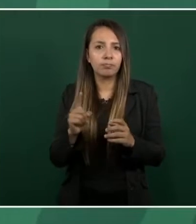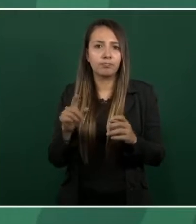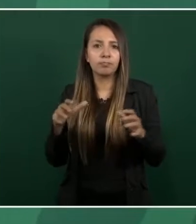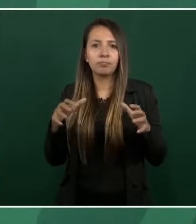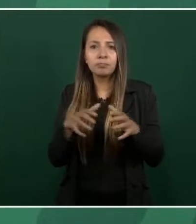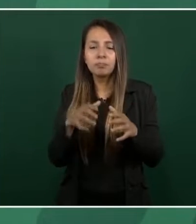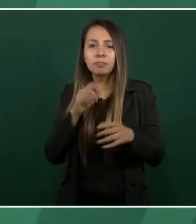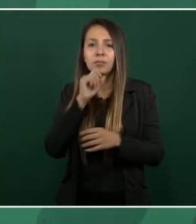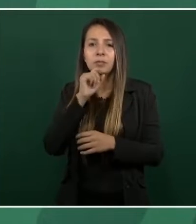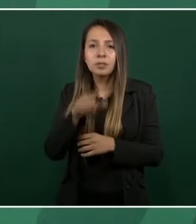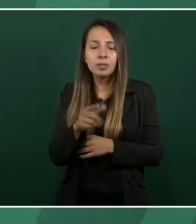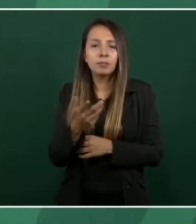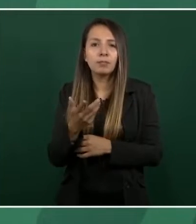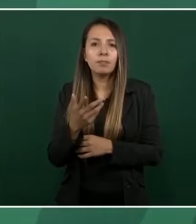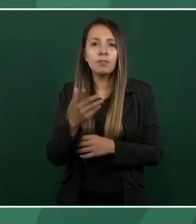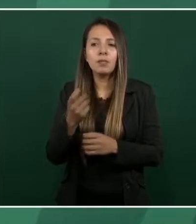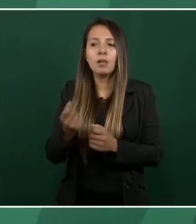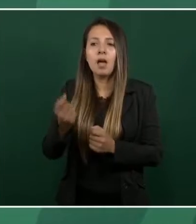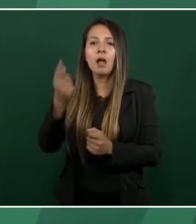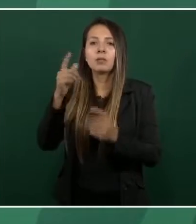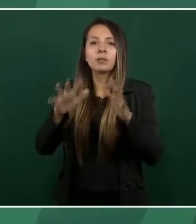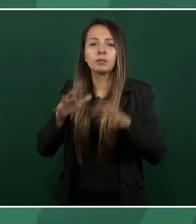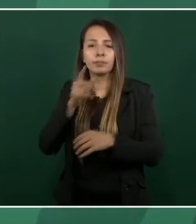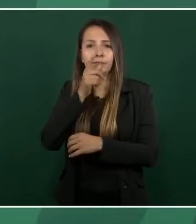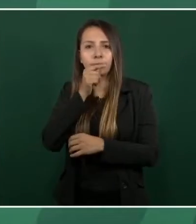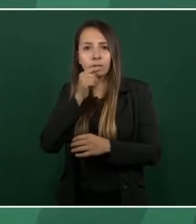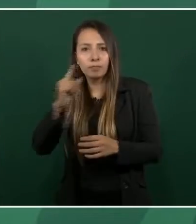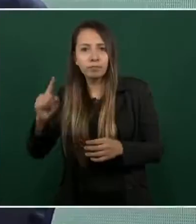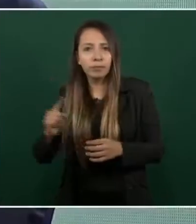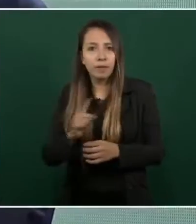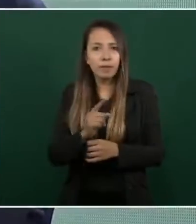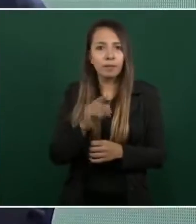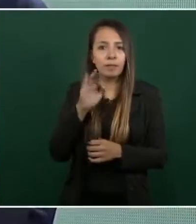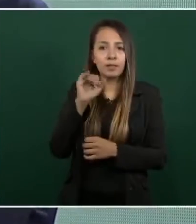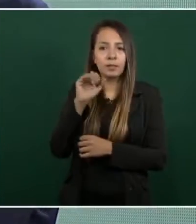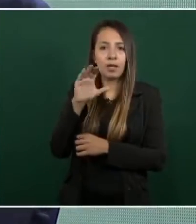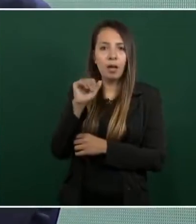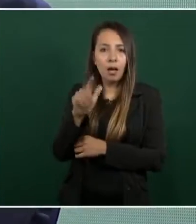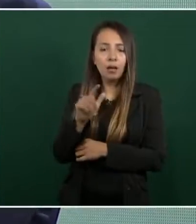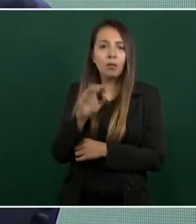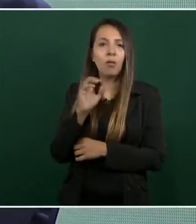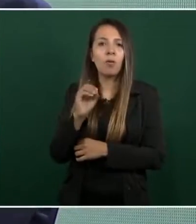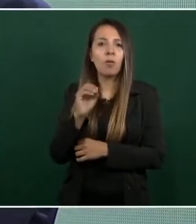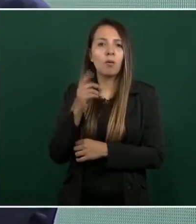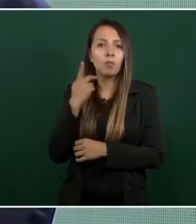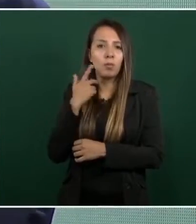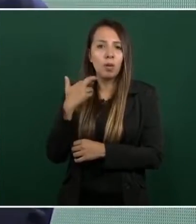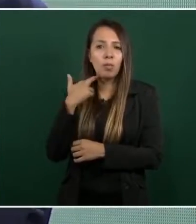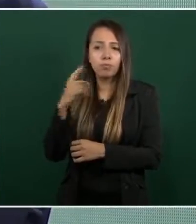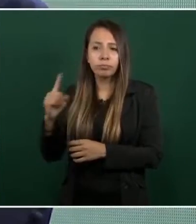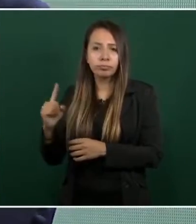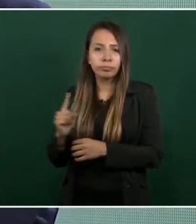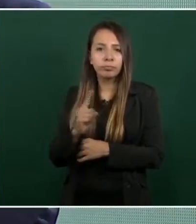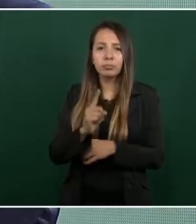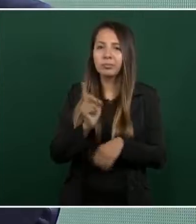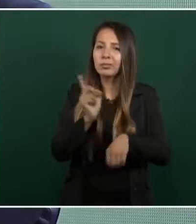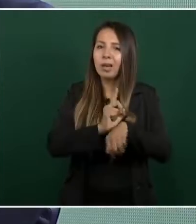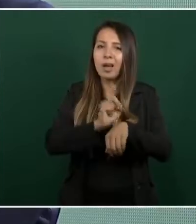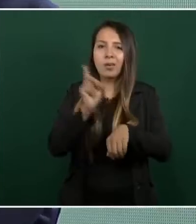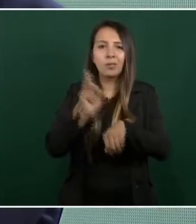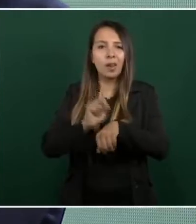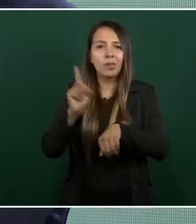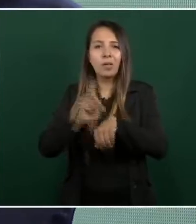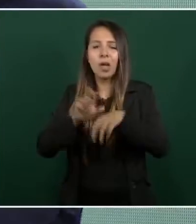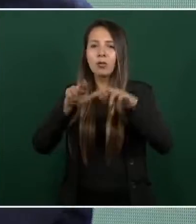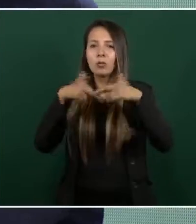en algunos casos los fiscales o procuradores, todos los días.